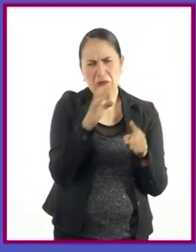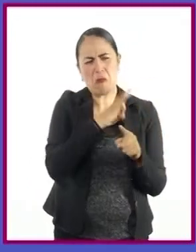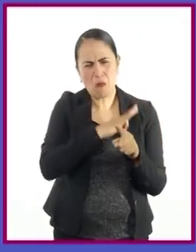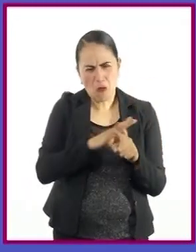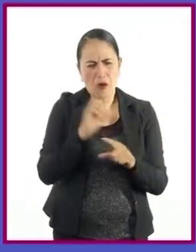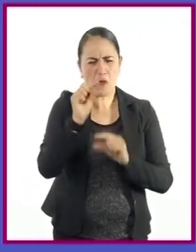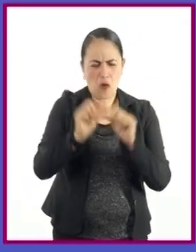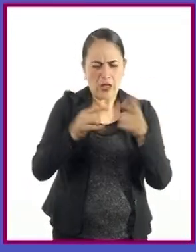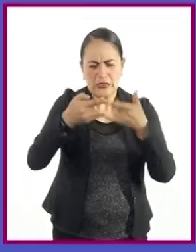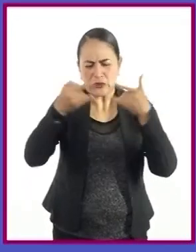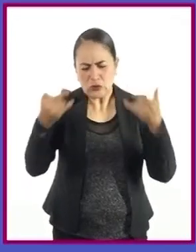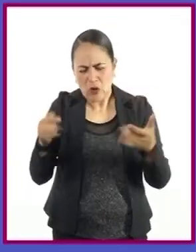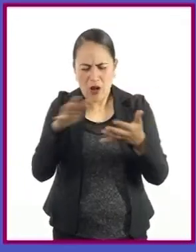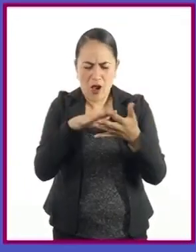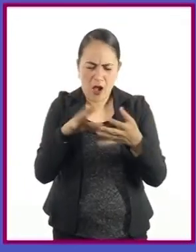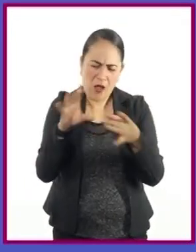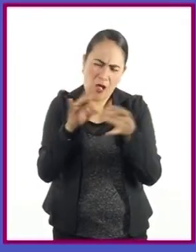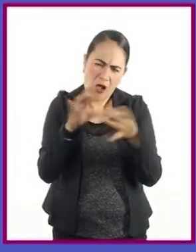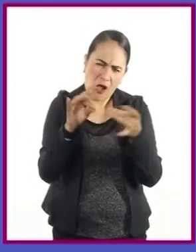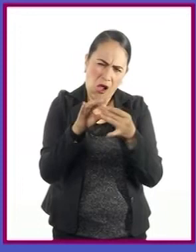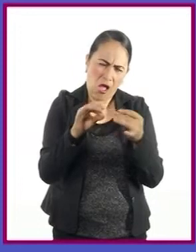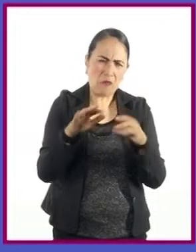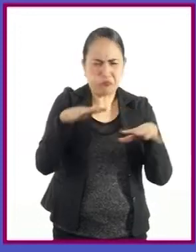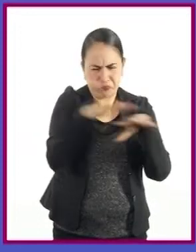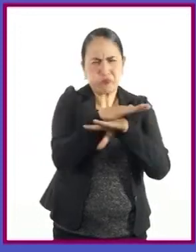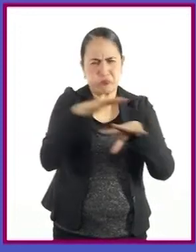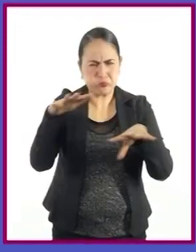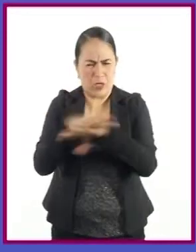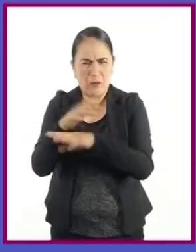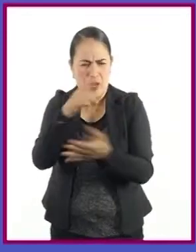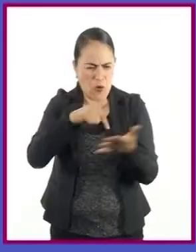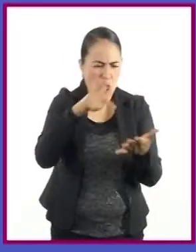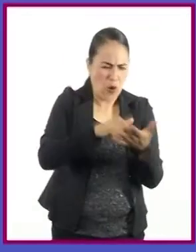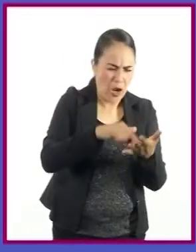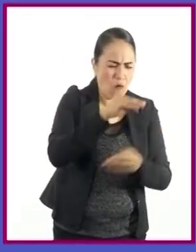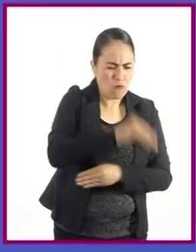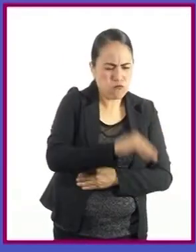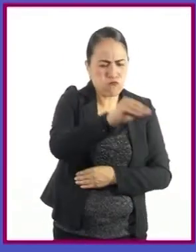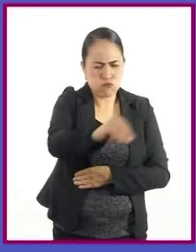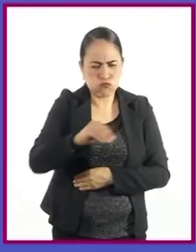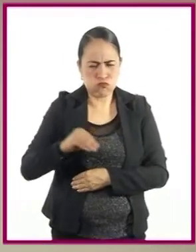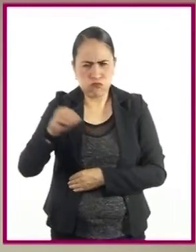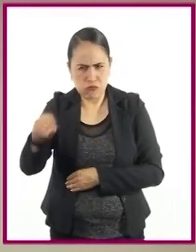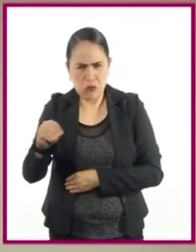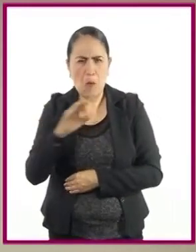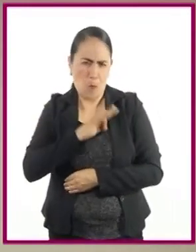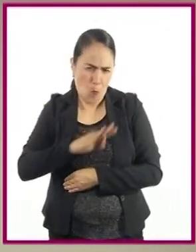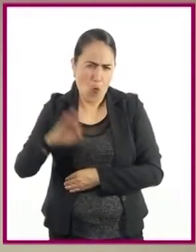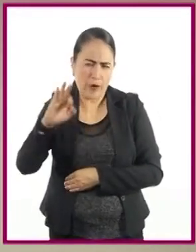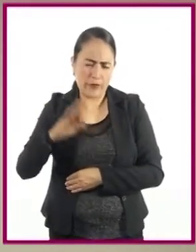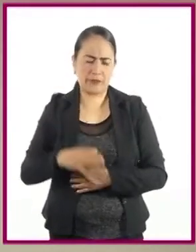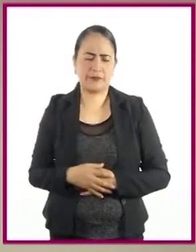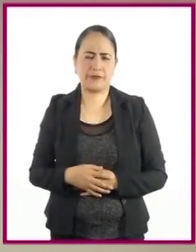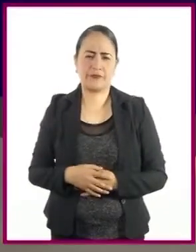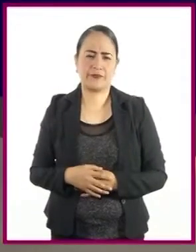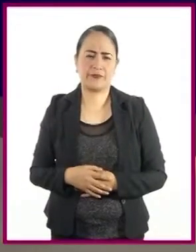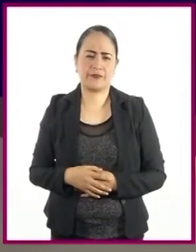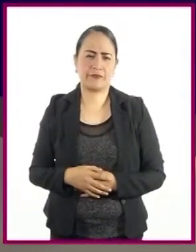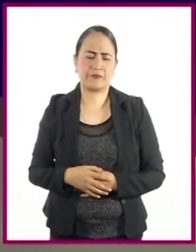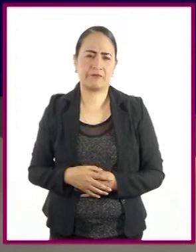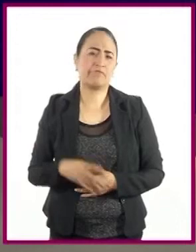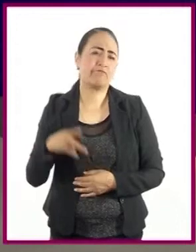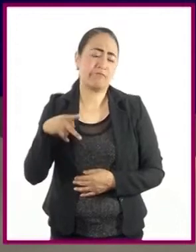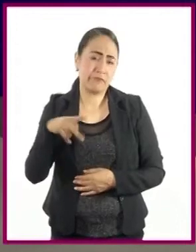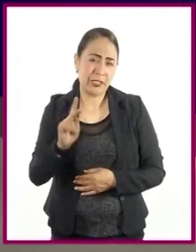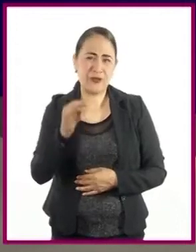medida que la historia avanza, ya que los personajes pueden trasladarse a distintos lugares. Pero si te das cuenta,